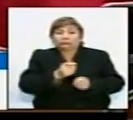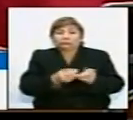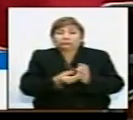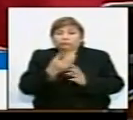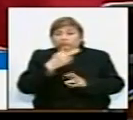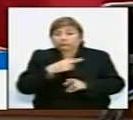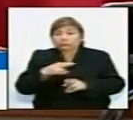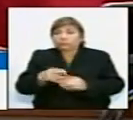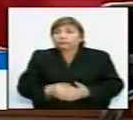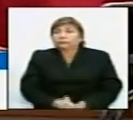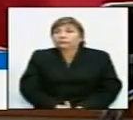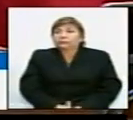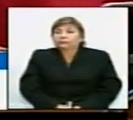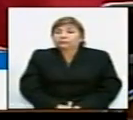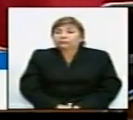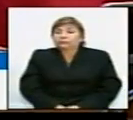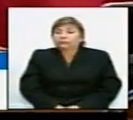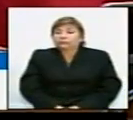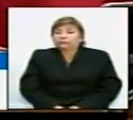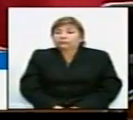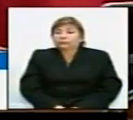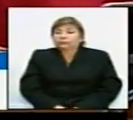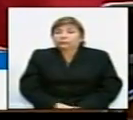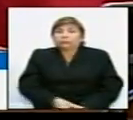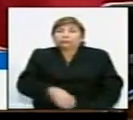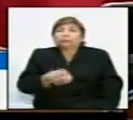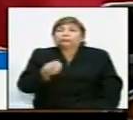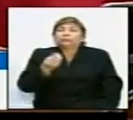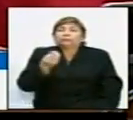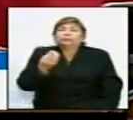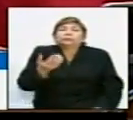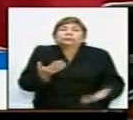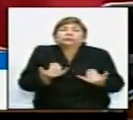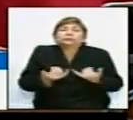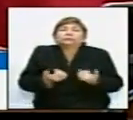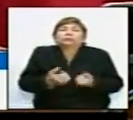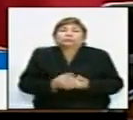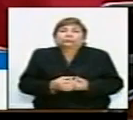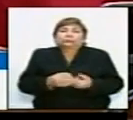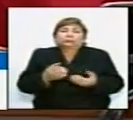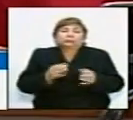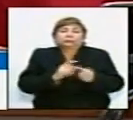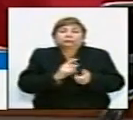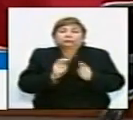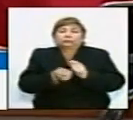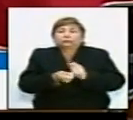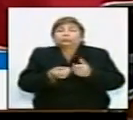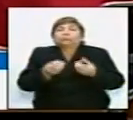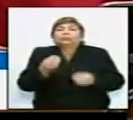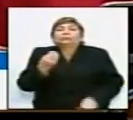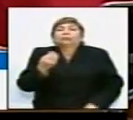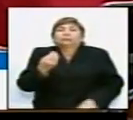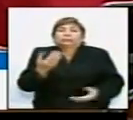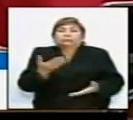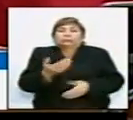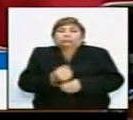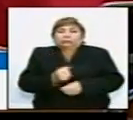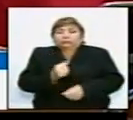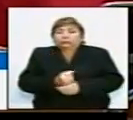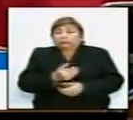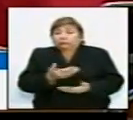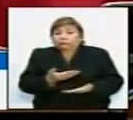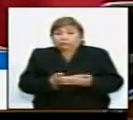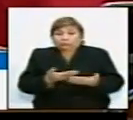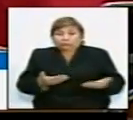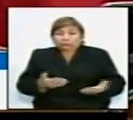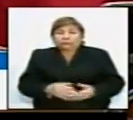Riego. Siguiente. ¿Por qué queremos promover este cambio? ¿Por qué hemos trabajado esta propuesta?